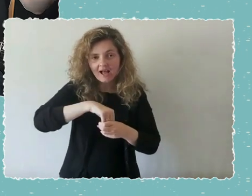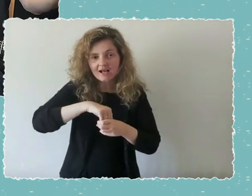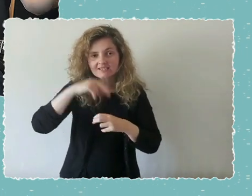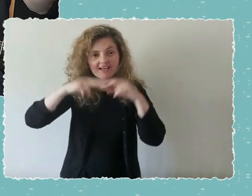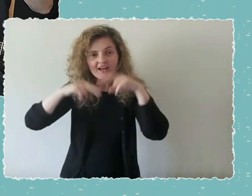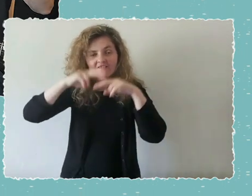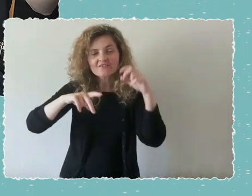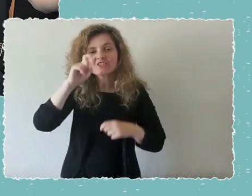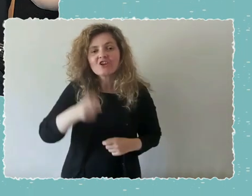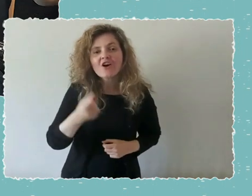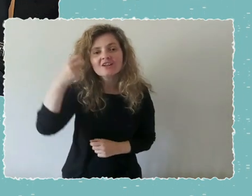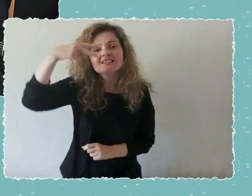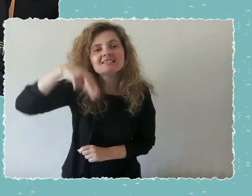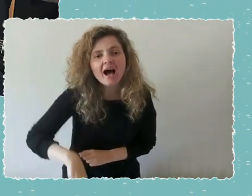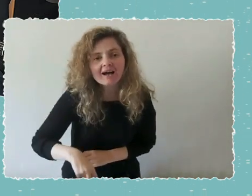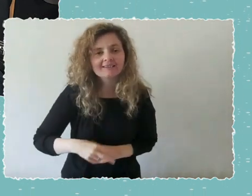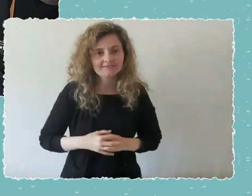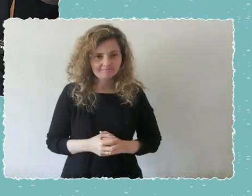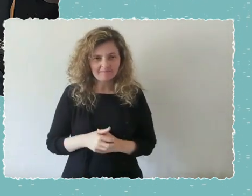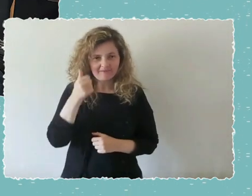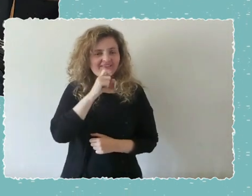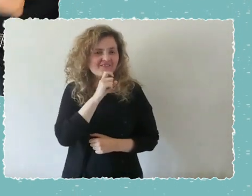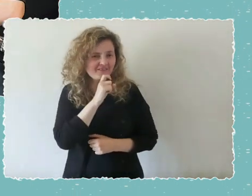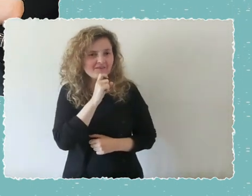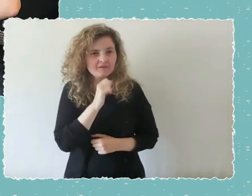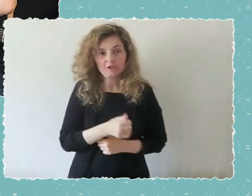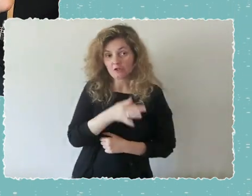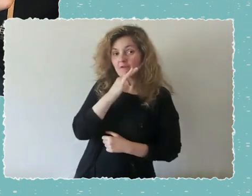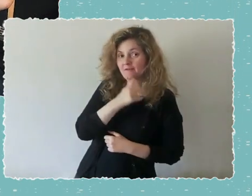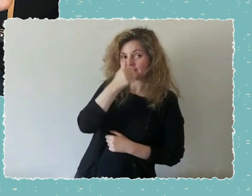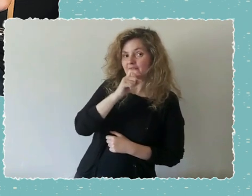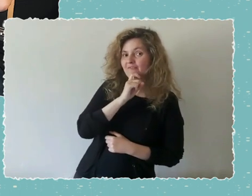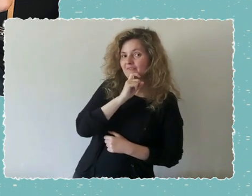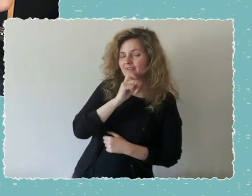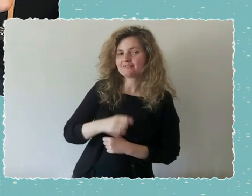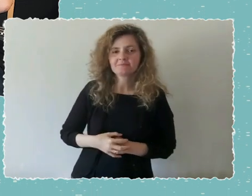na casa que fixo Xan. Máis difícil, máis difícil.